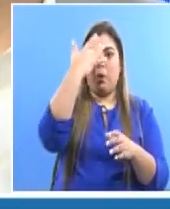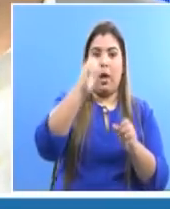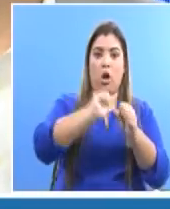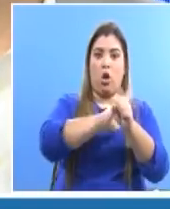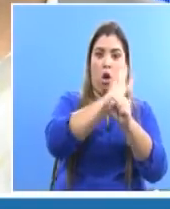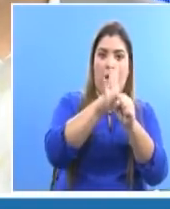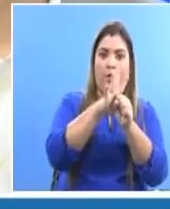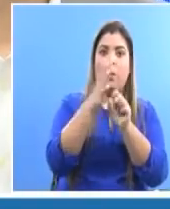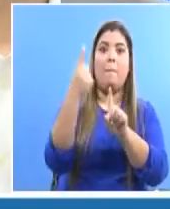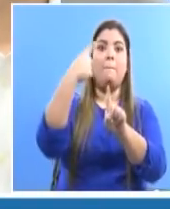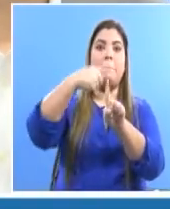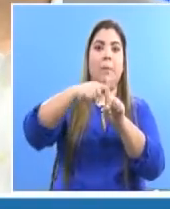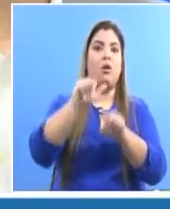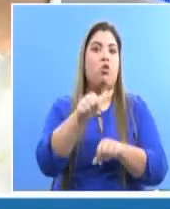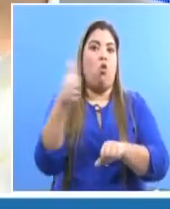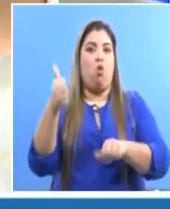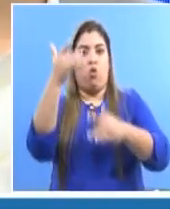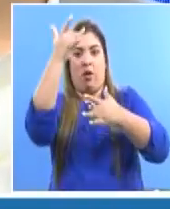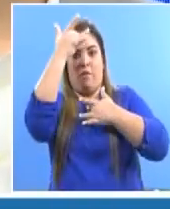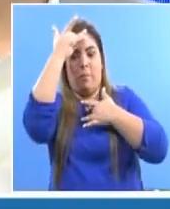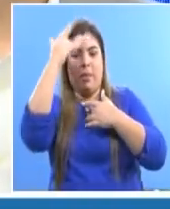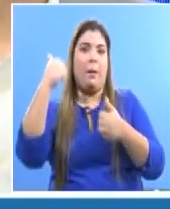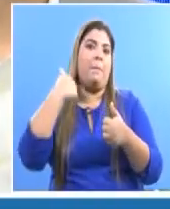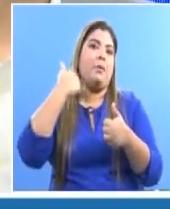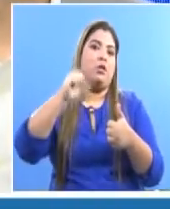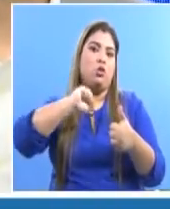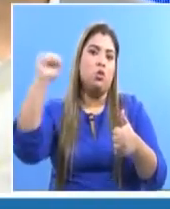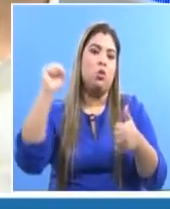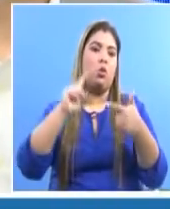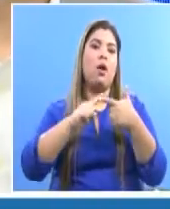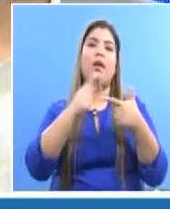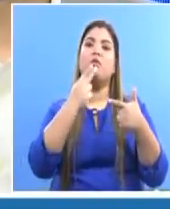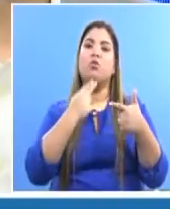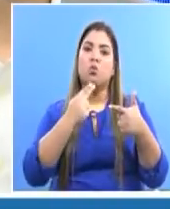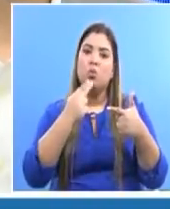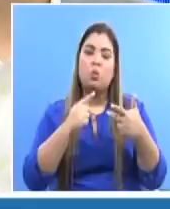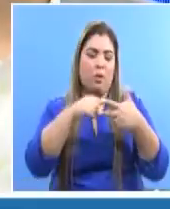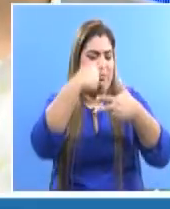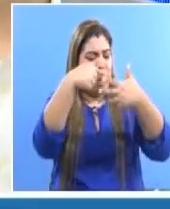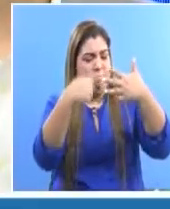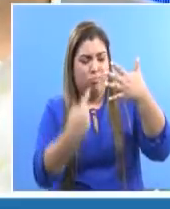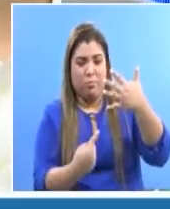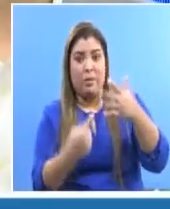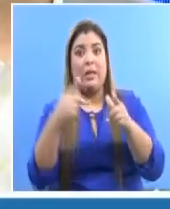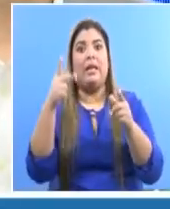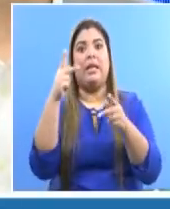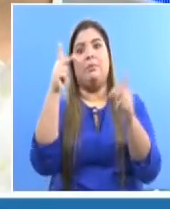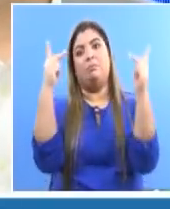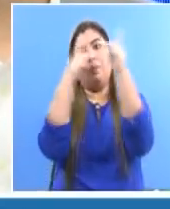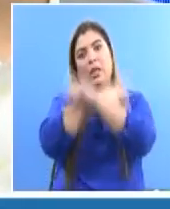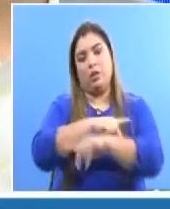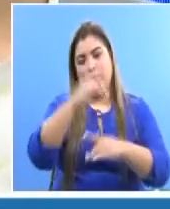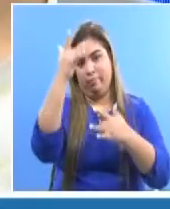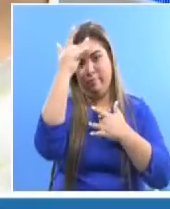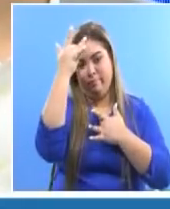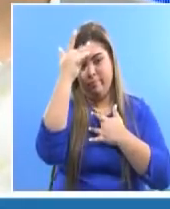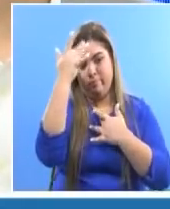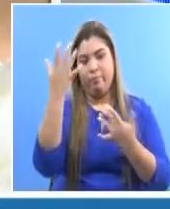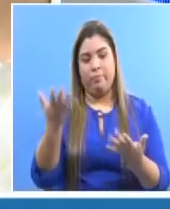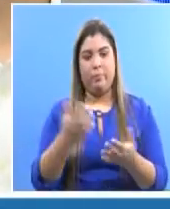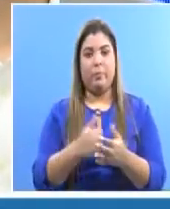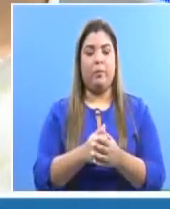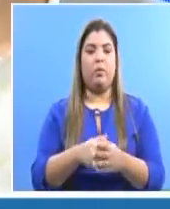otras enfermedades. En la siguiente lámina queremos mostrar el siguiente indicador, que es el tiempo